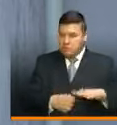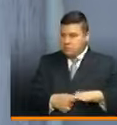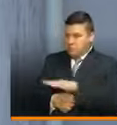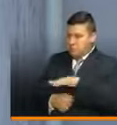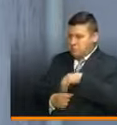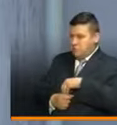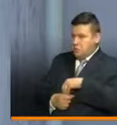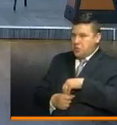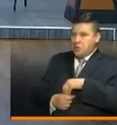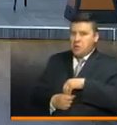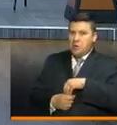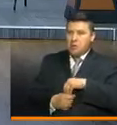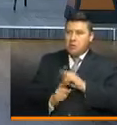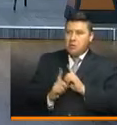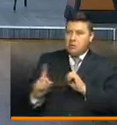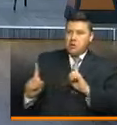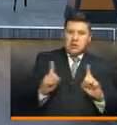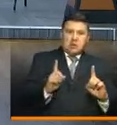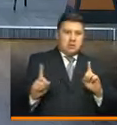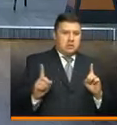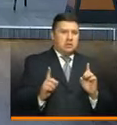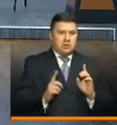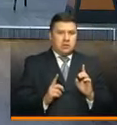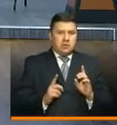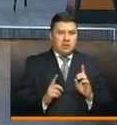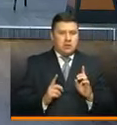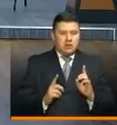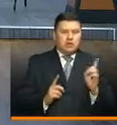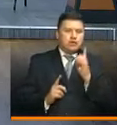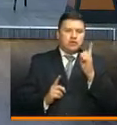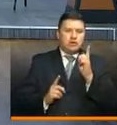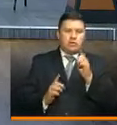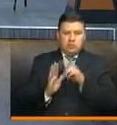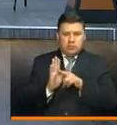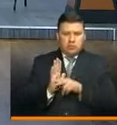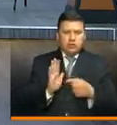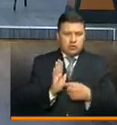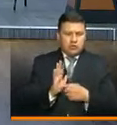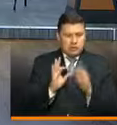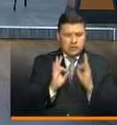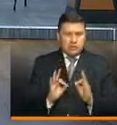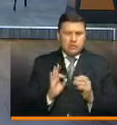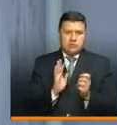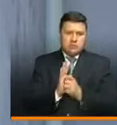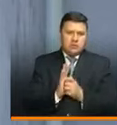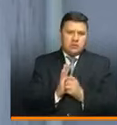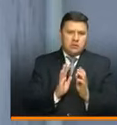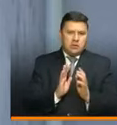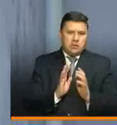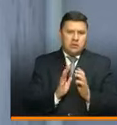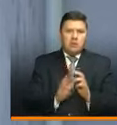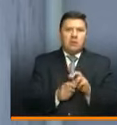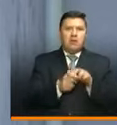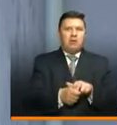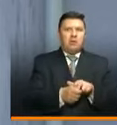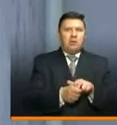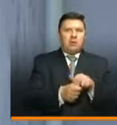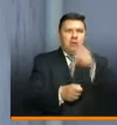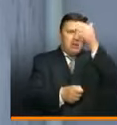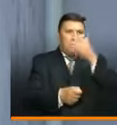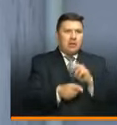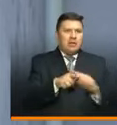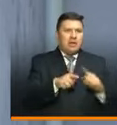estamos aquí, que podemos mantener una distancia y uno se coloca simplemente un protector y está bastante seguro, a montarse en un Transmilenio o montarse